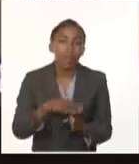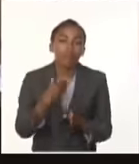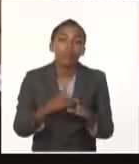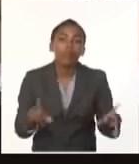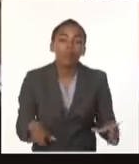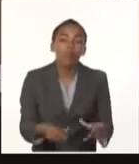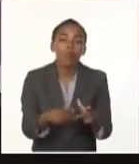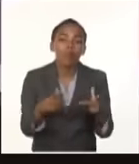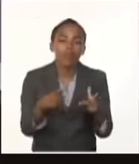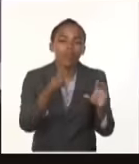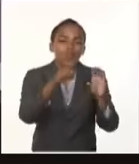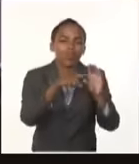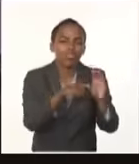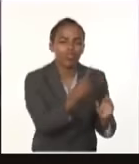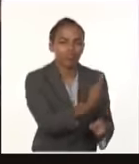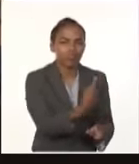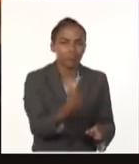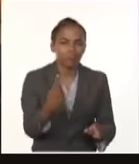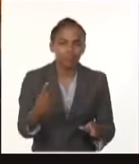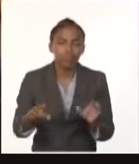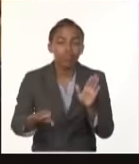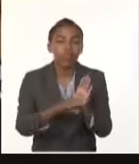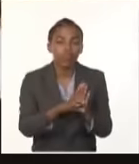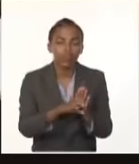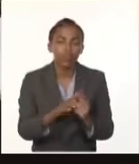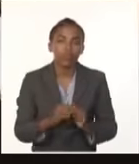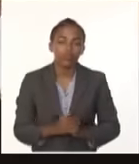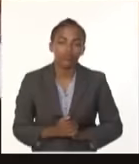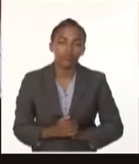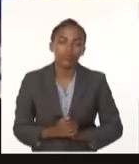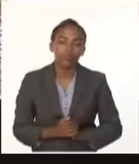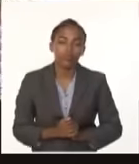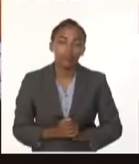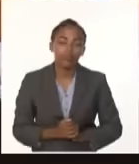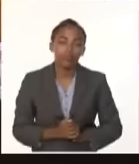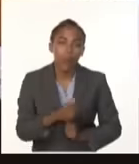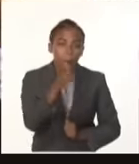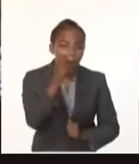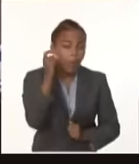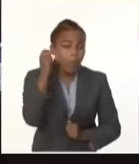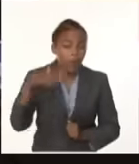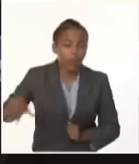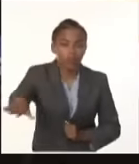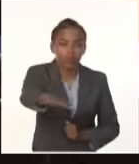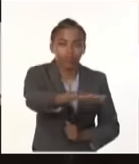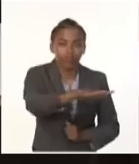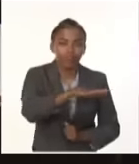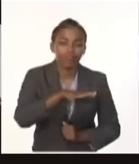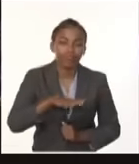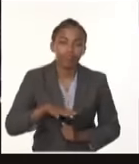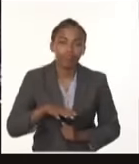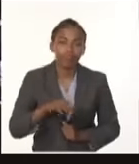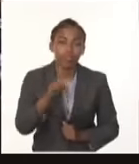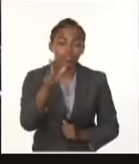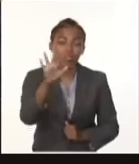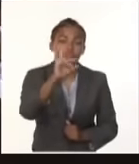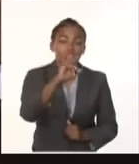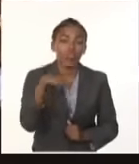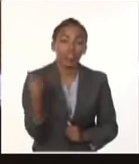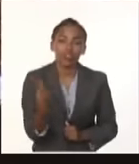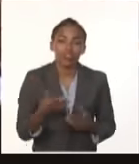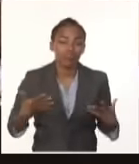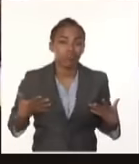de los contenidos de la Carta Magna. Compañeras y compañeros, todos los días enfrentamos